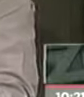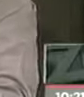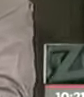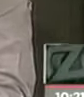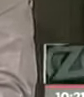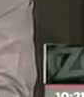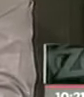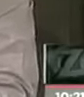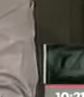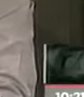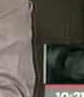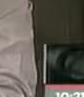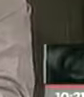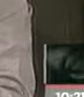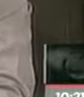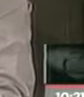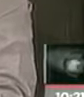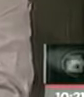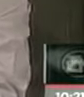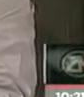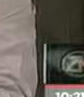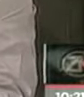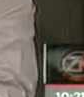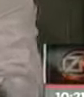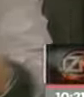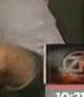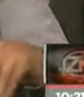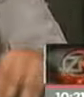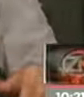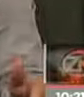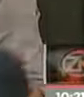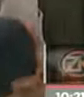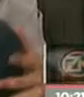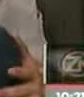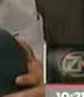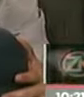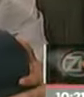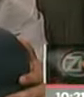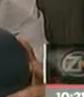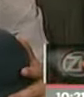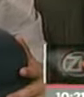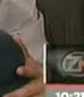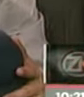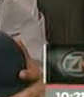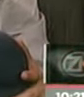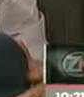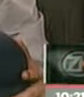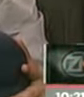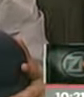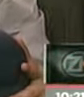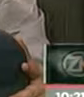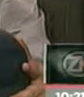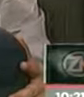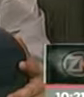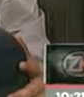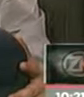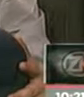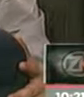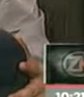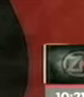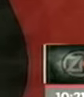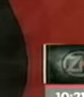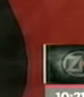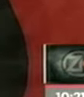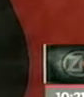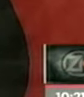señor Ricardo. La señora Negra está activa, el señor Cabeza de Mango. Ustedes saben que los viernes siempre decide irse por ahí. Hacer